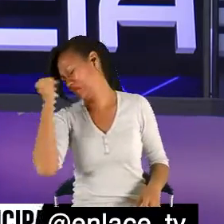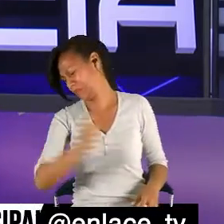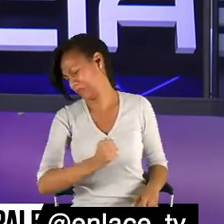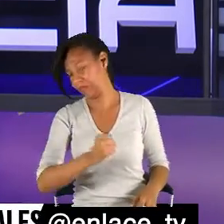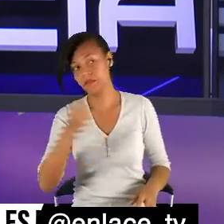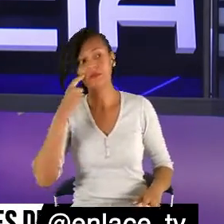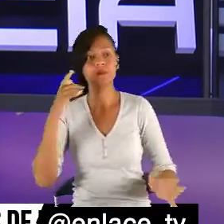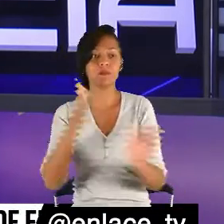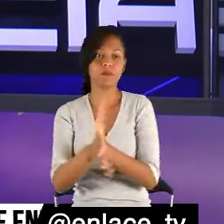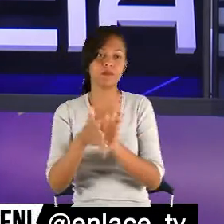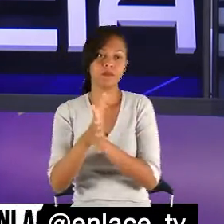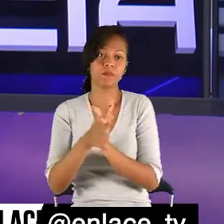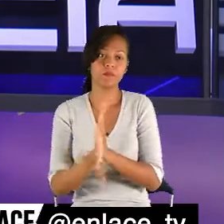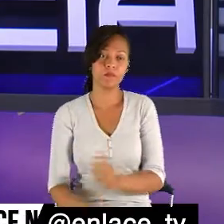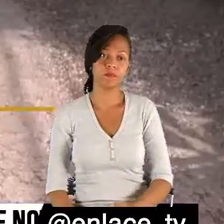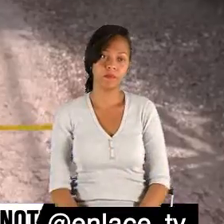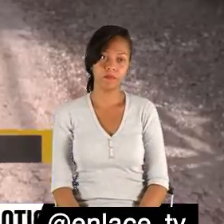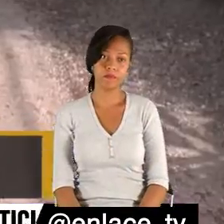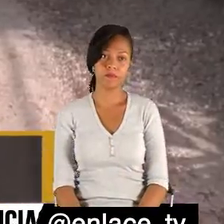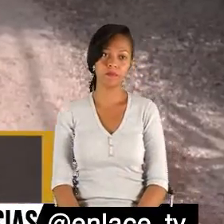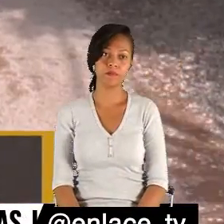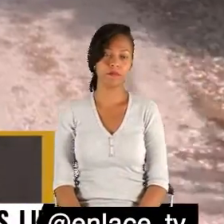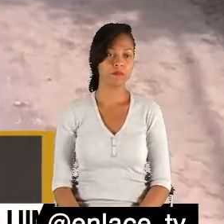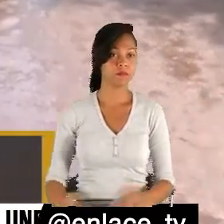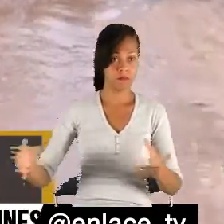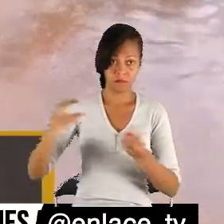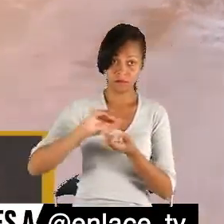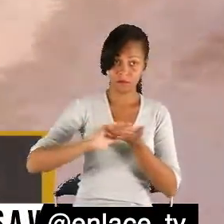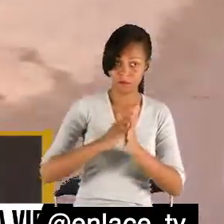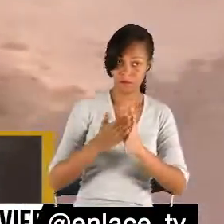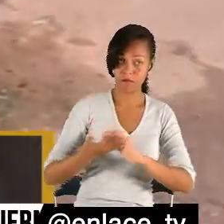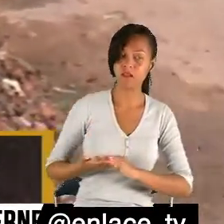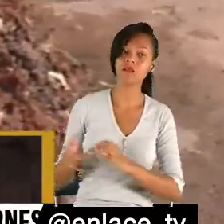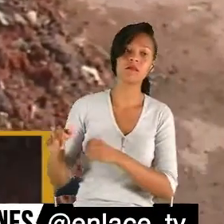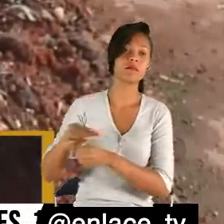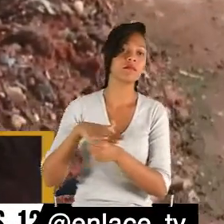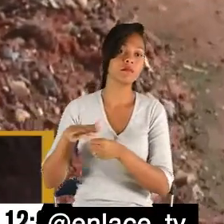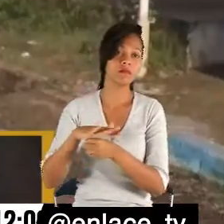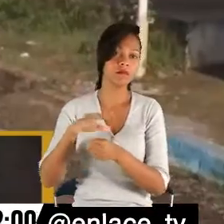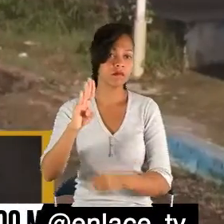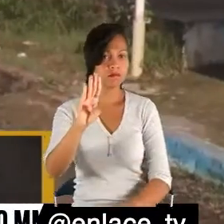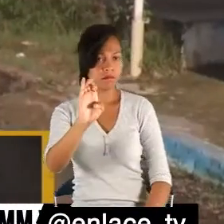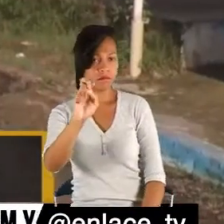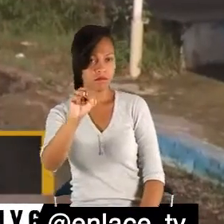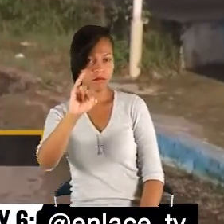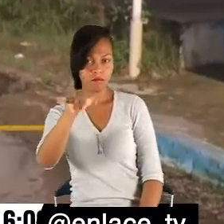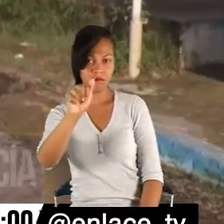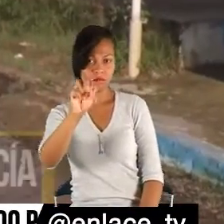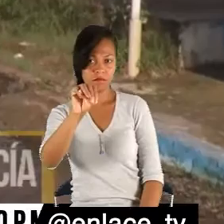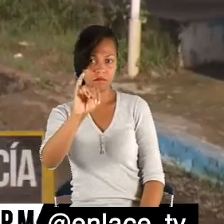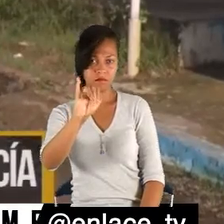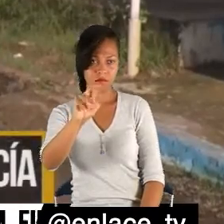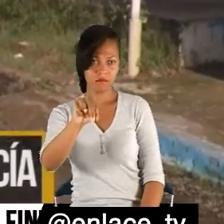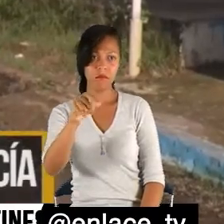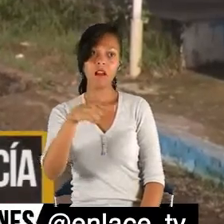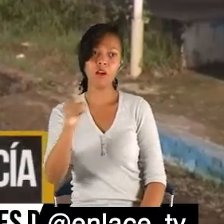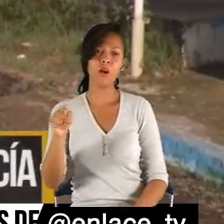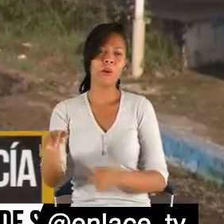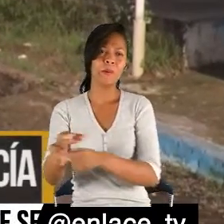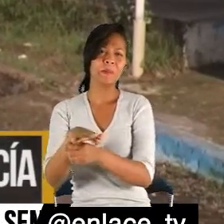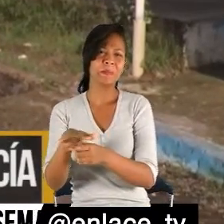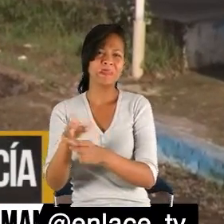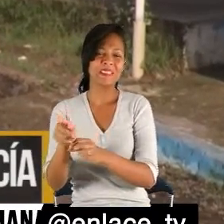jhon freddy santos la comunidad del barrio benjamín guerrera del oriente de la ciudad reitera su angustioso llamado a la policía por la contaminación que emana